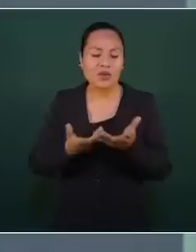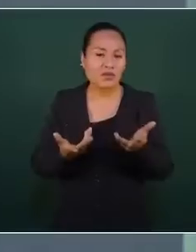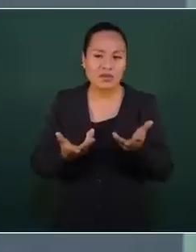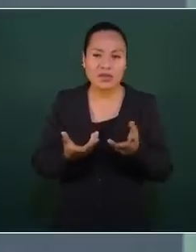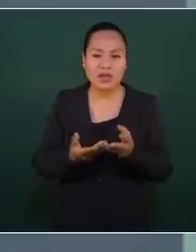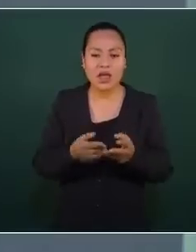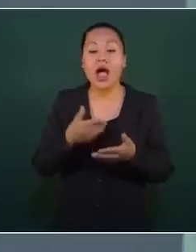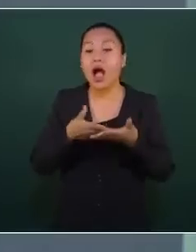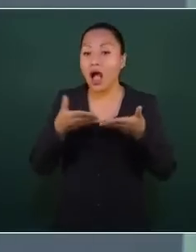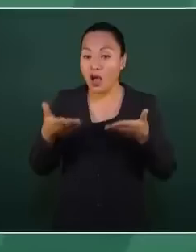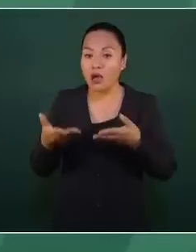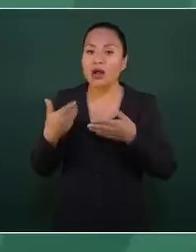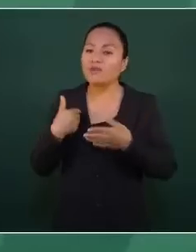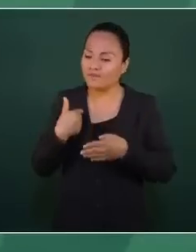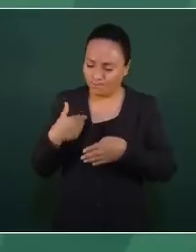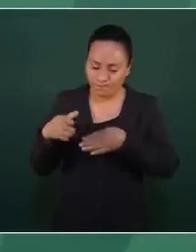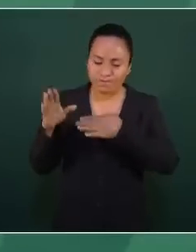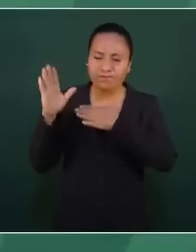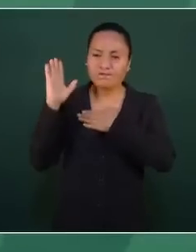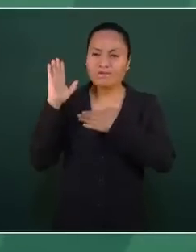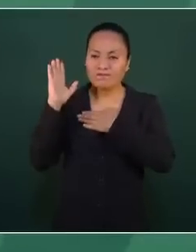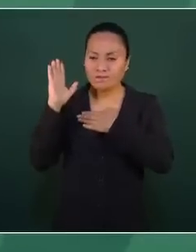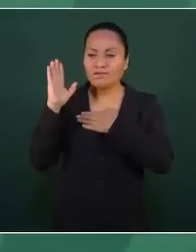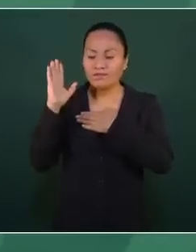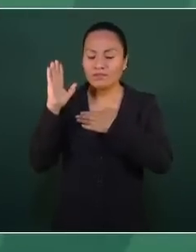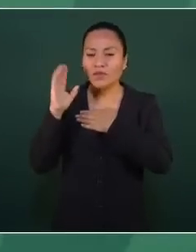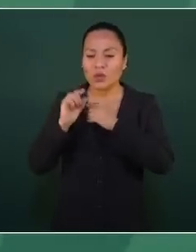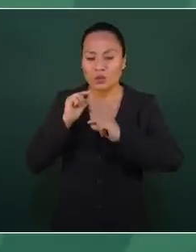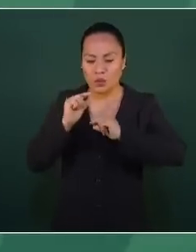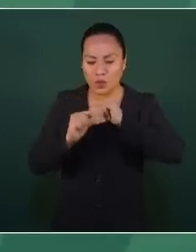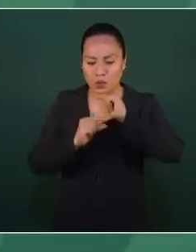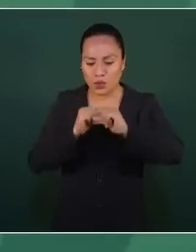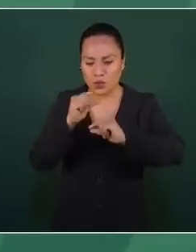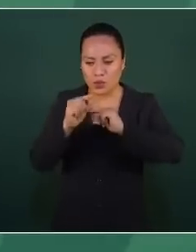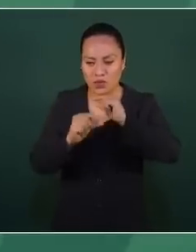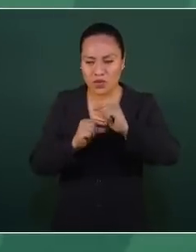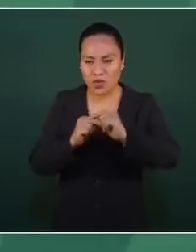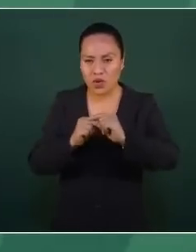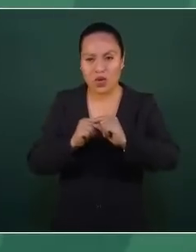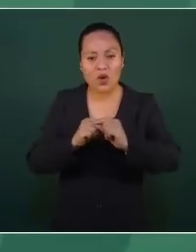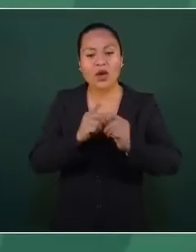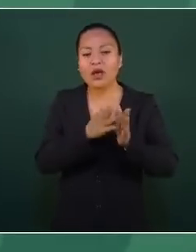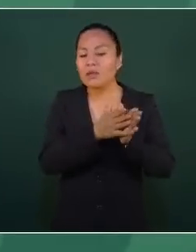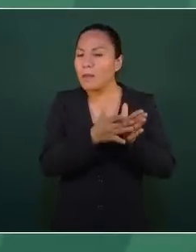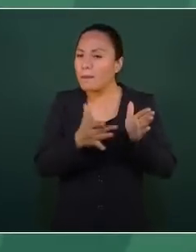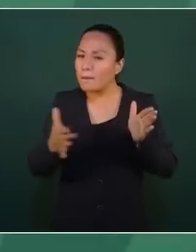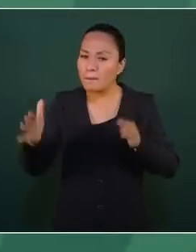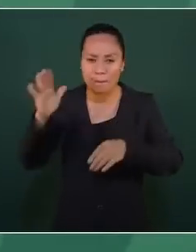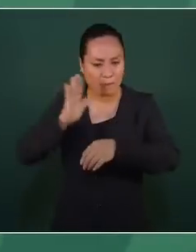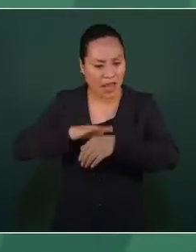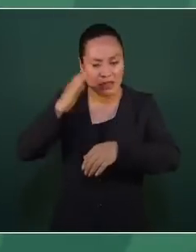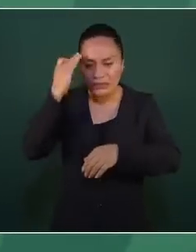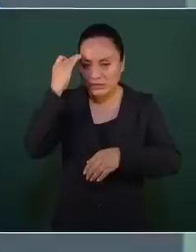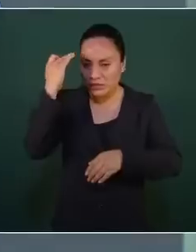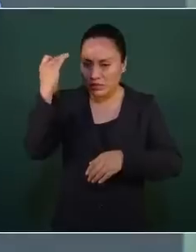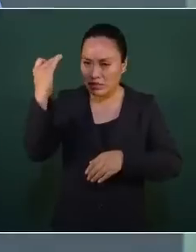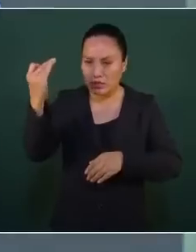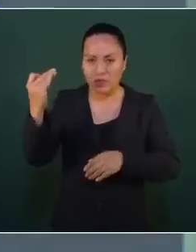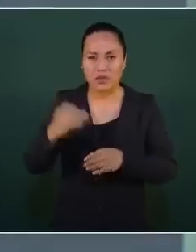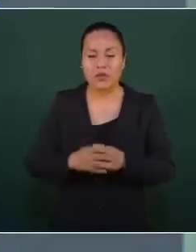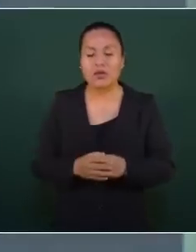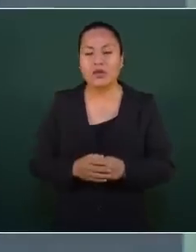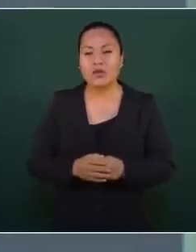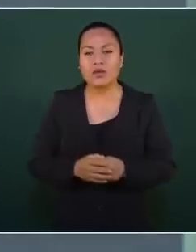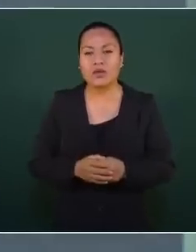a cumplir, de que poco a poco los vamos a ir regularizando. es decir, que